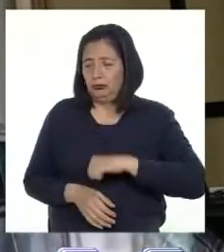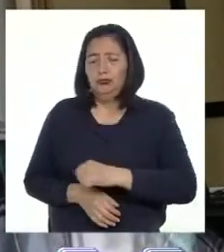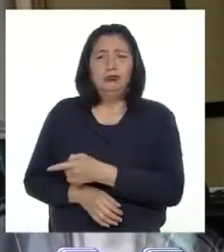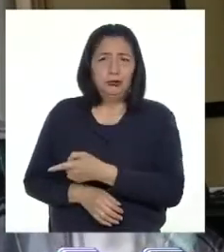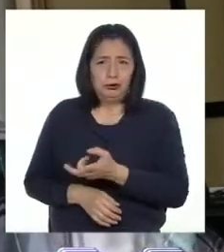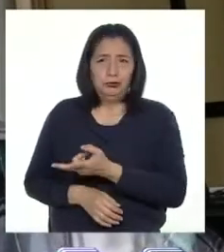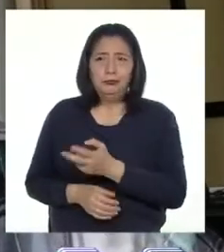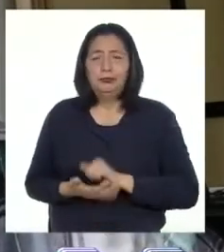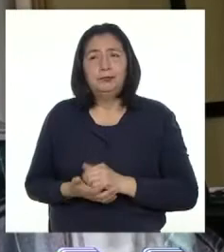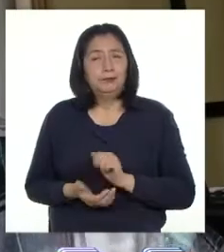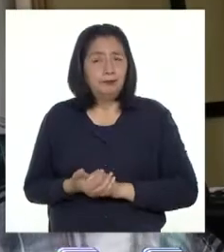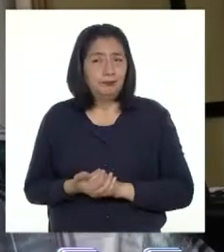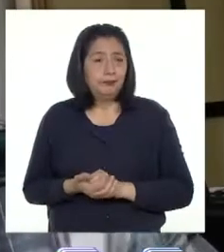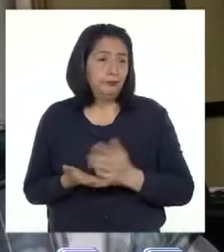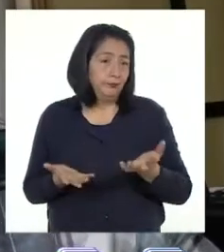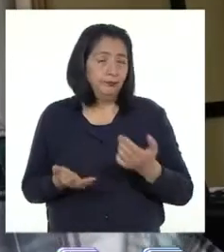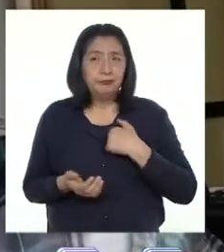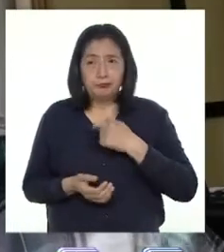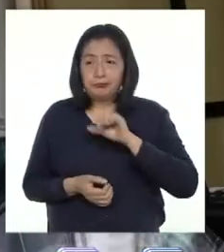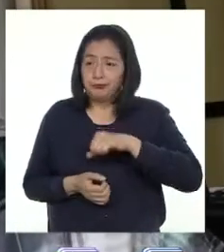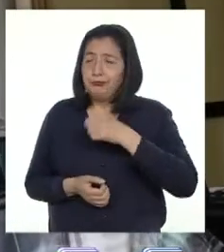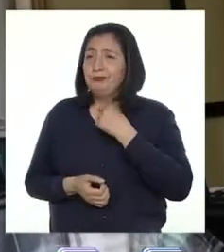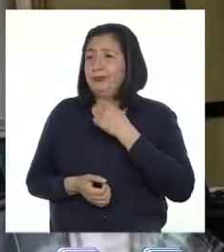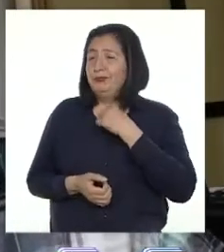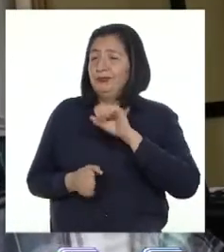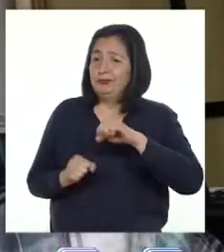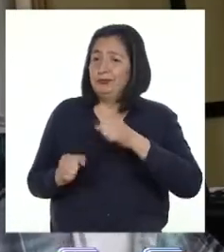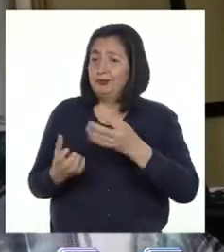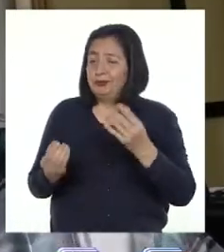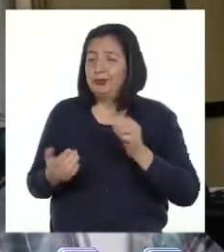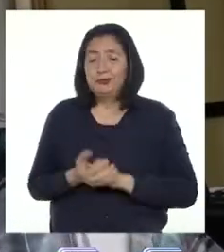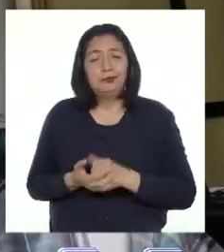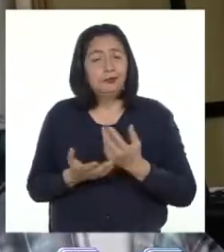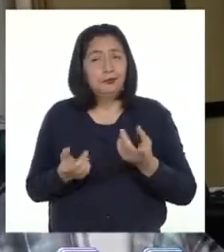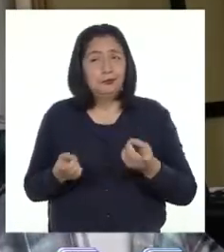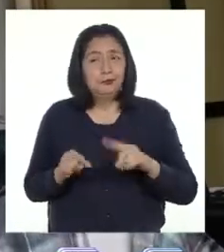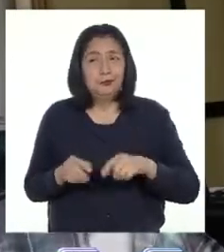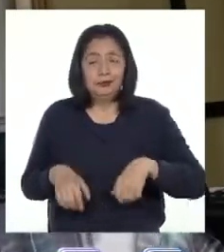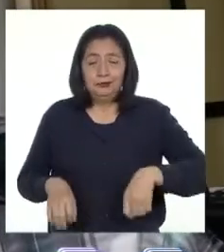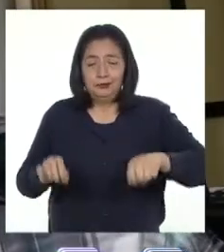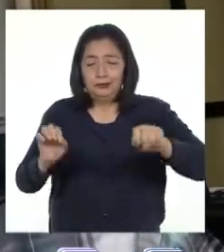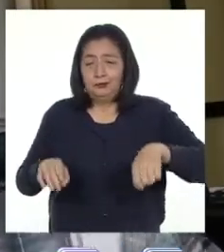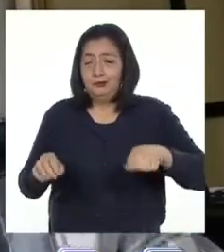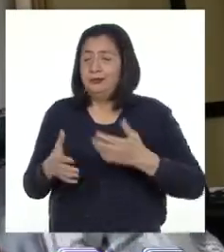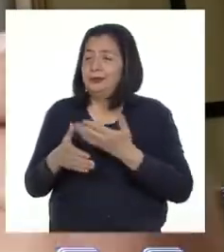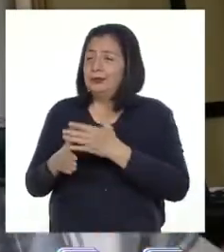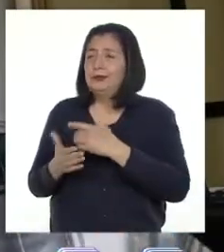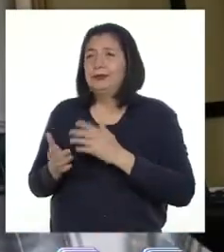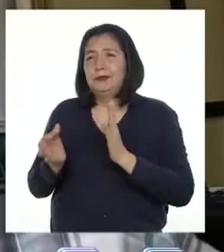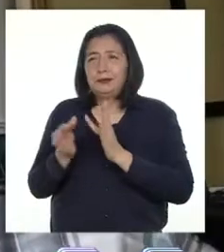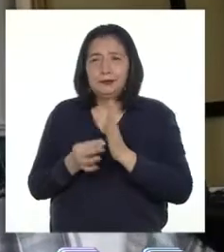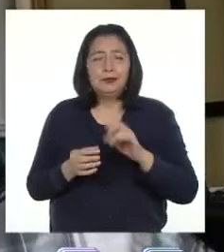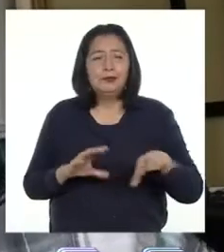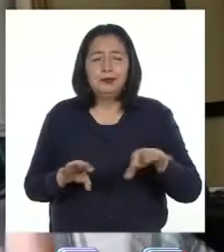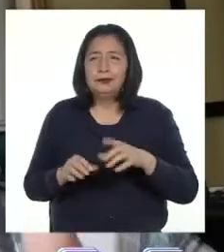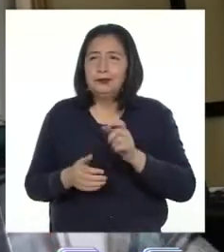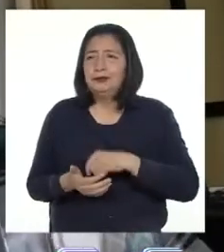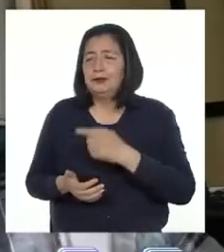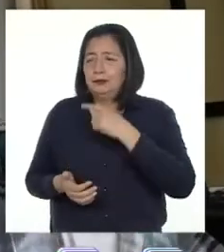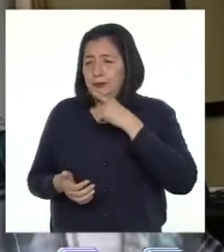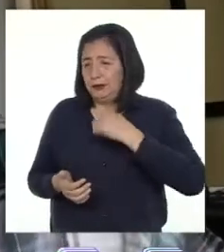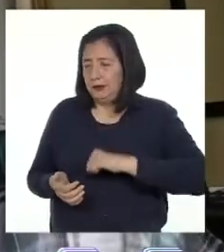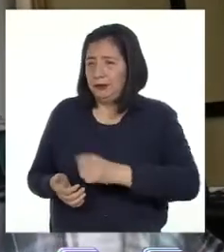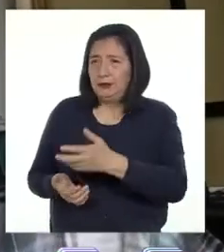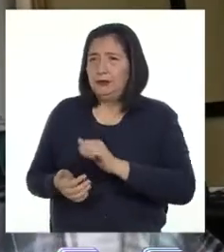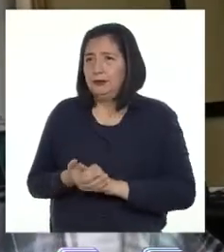hijos. Y me ha gustado mucho porque desde una tendida de cama, compartirlo con mi esposa, hacerlo, ¿no? Con mi hija,